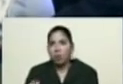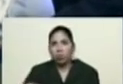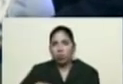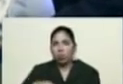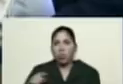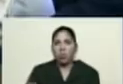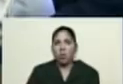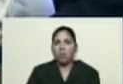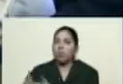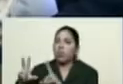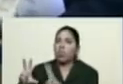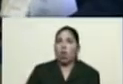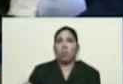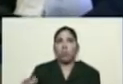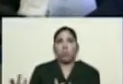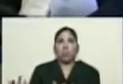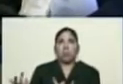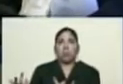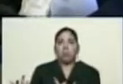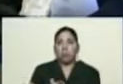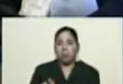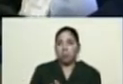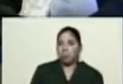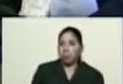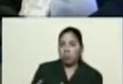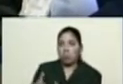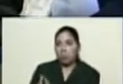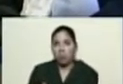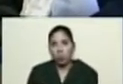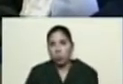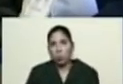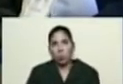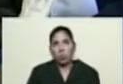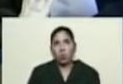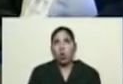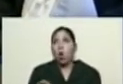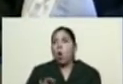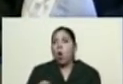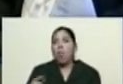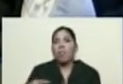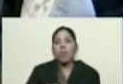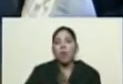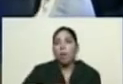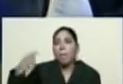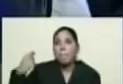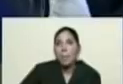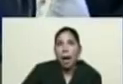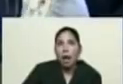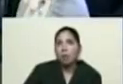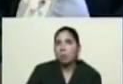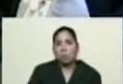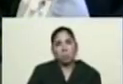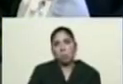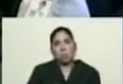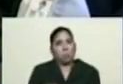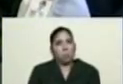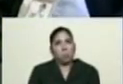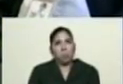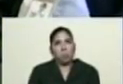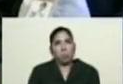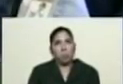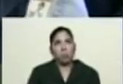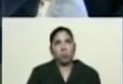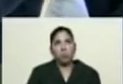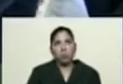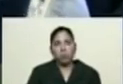banca internacional, nos hacían imposible cumplir a veces con nuestros compromisos de pago o recibir pagos. Luego se oficializa